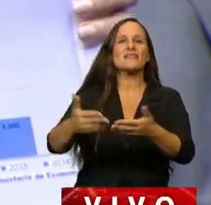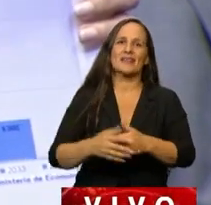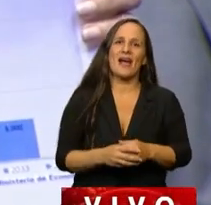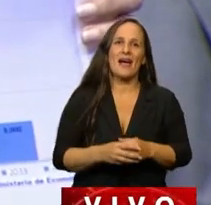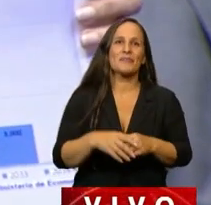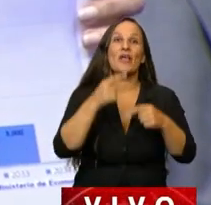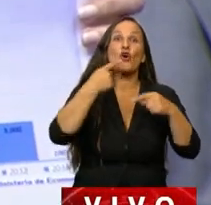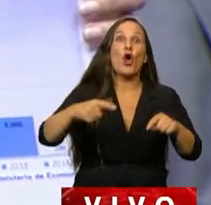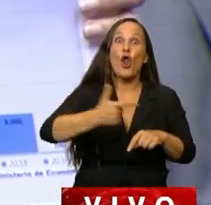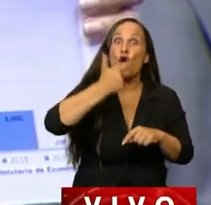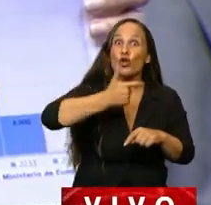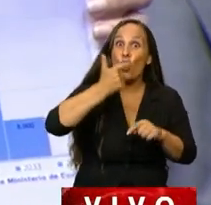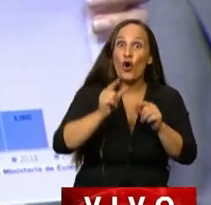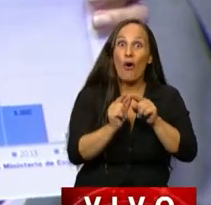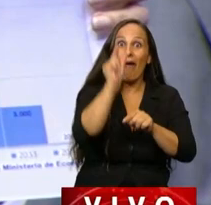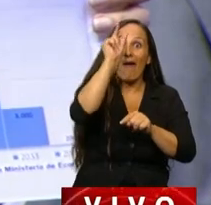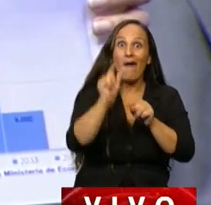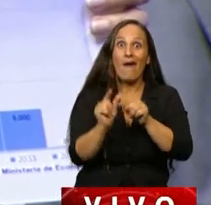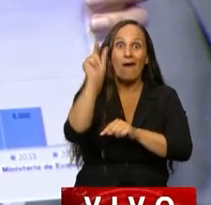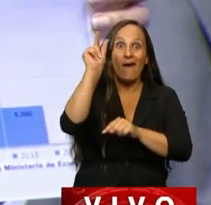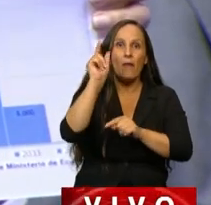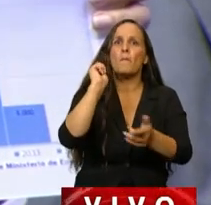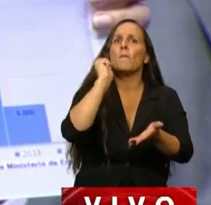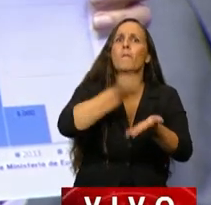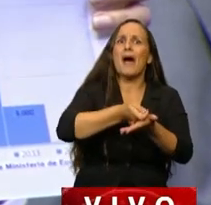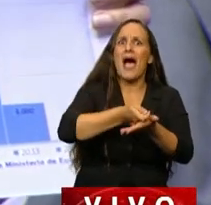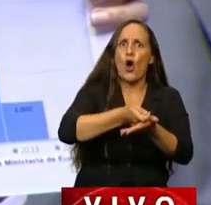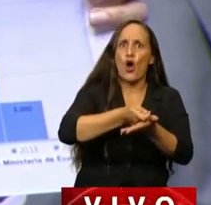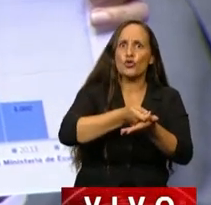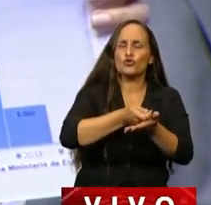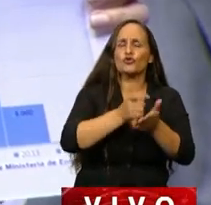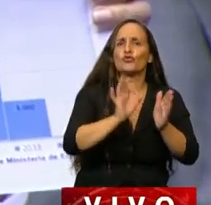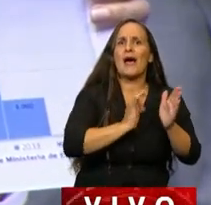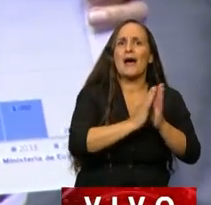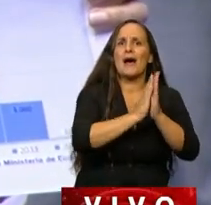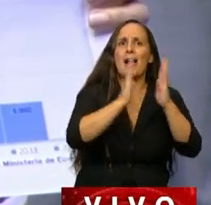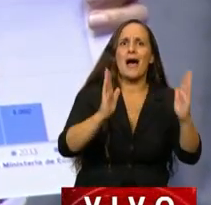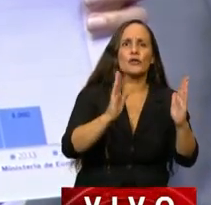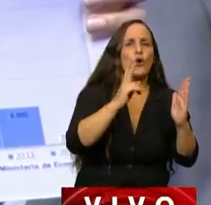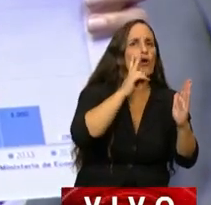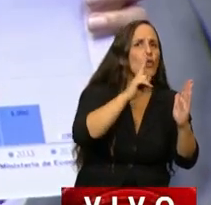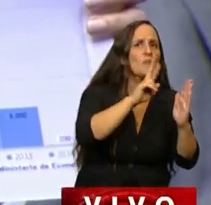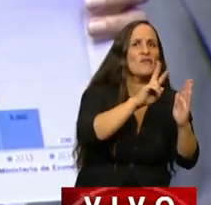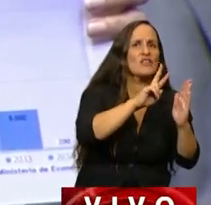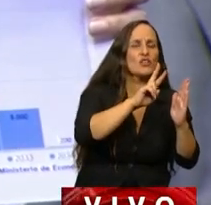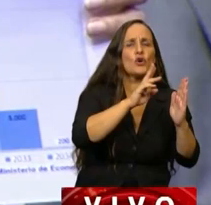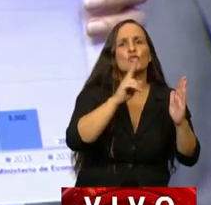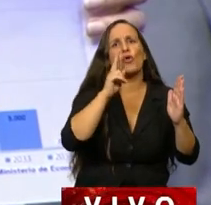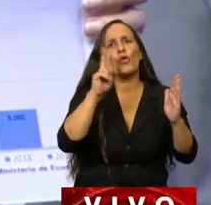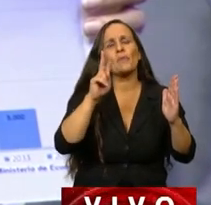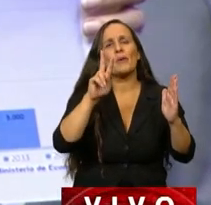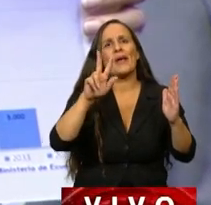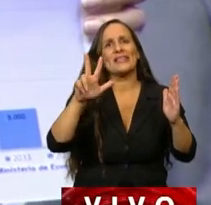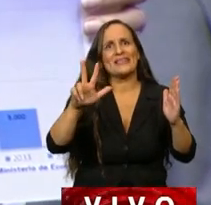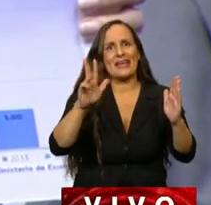en rojo los pagos concentrados durante el 2022 y